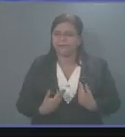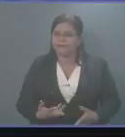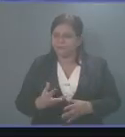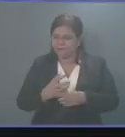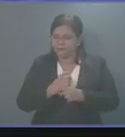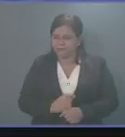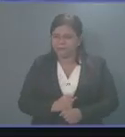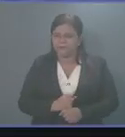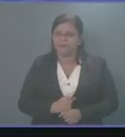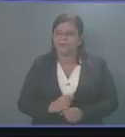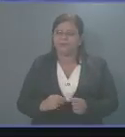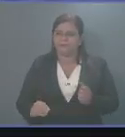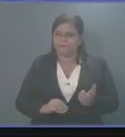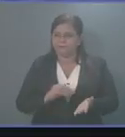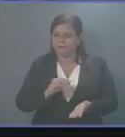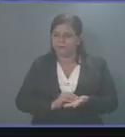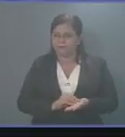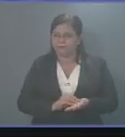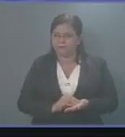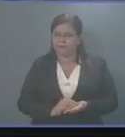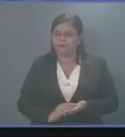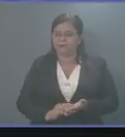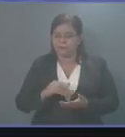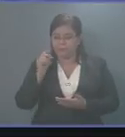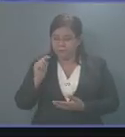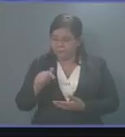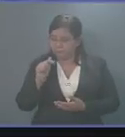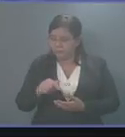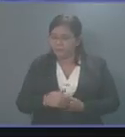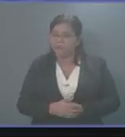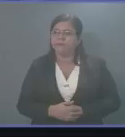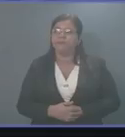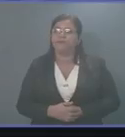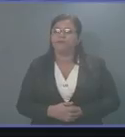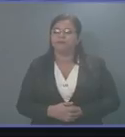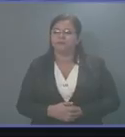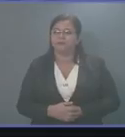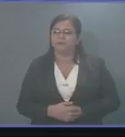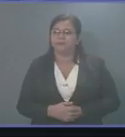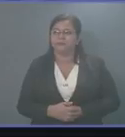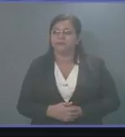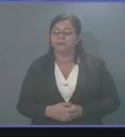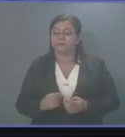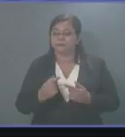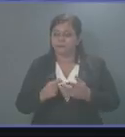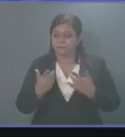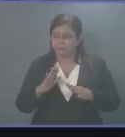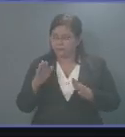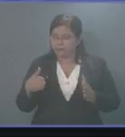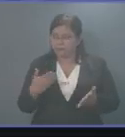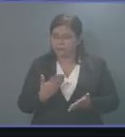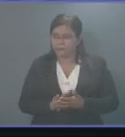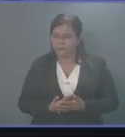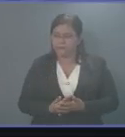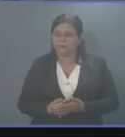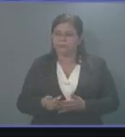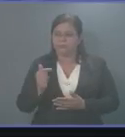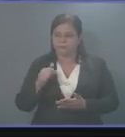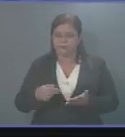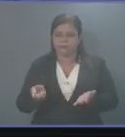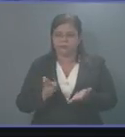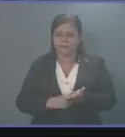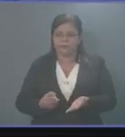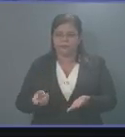garantías constituidas, como consecuencia o efecto de los referidos